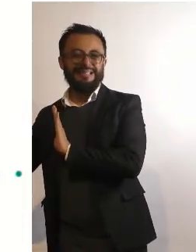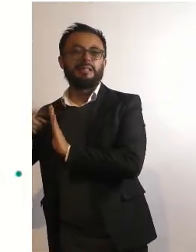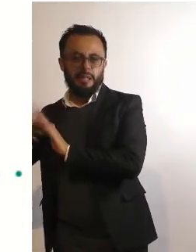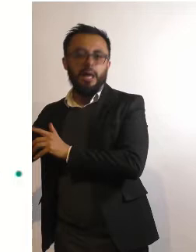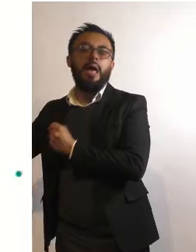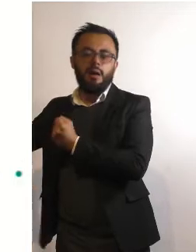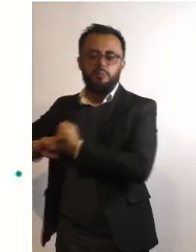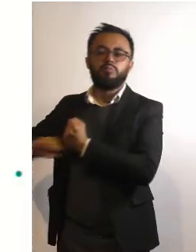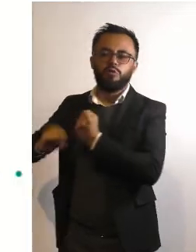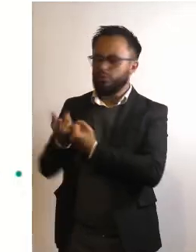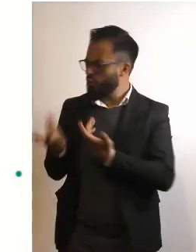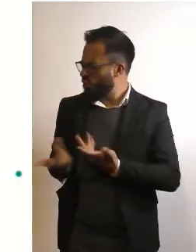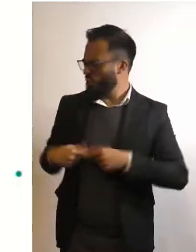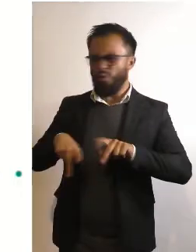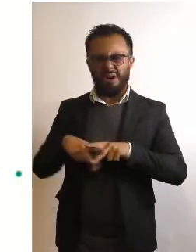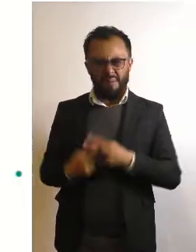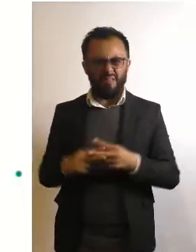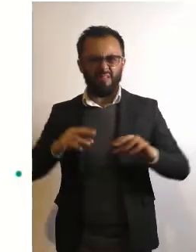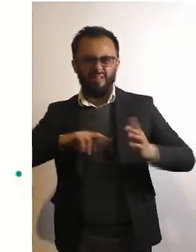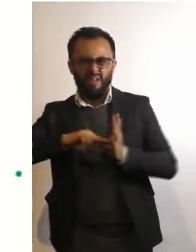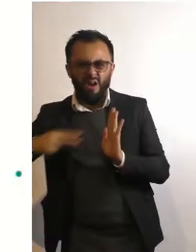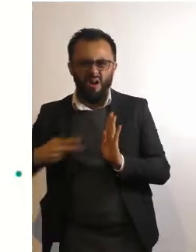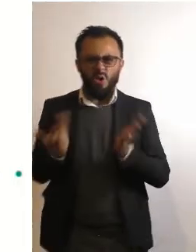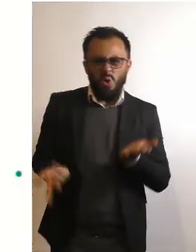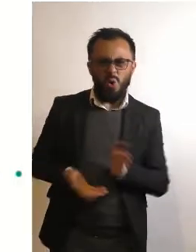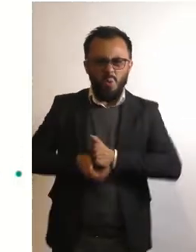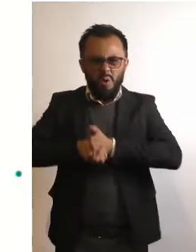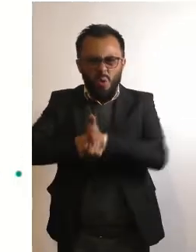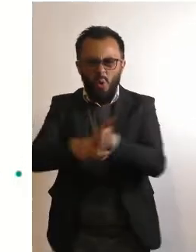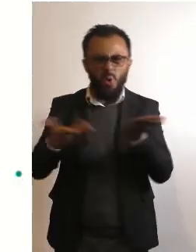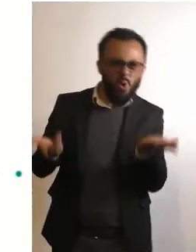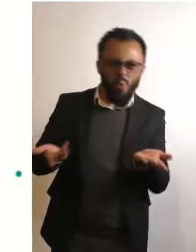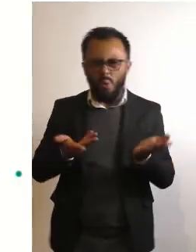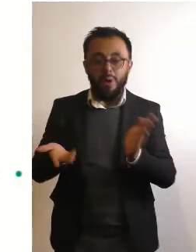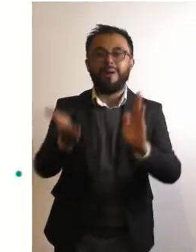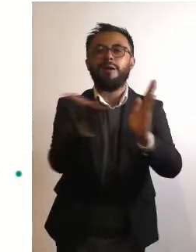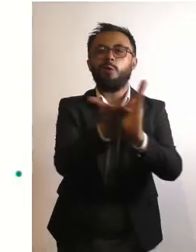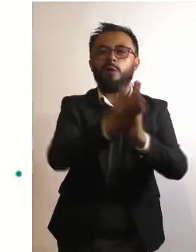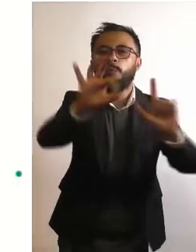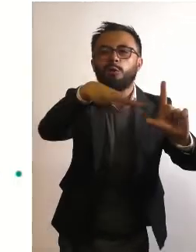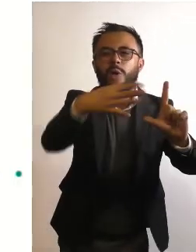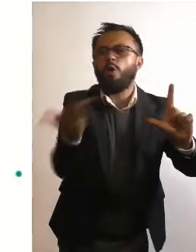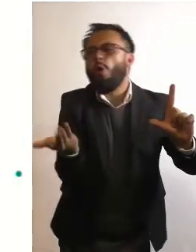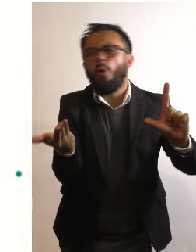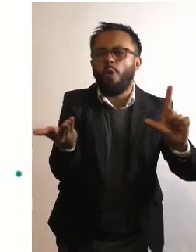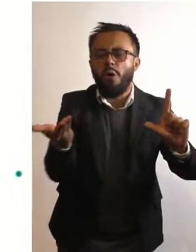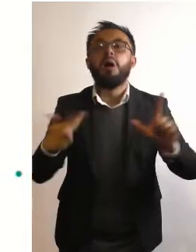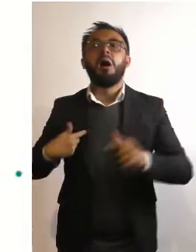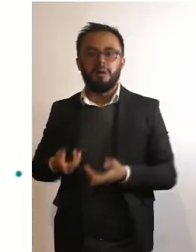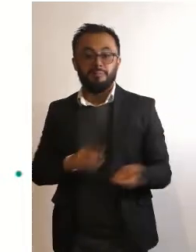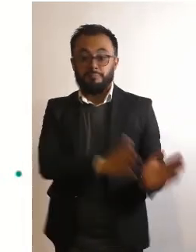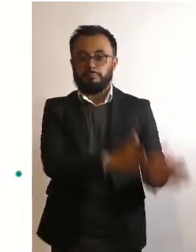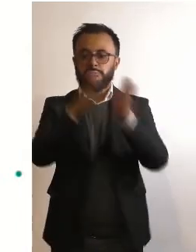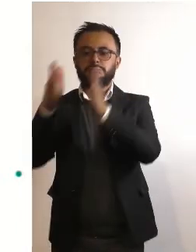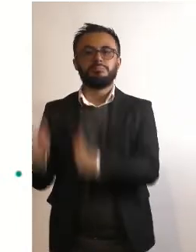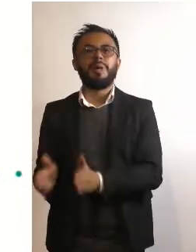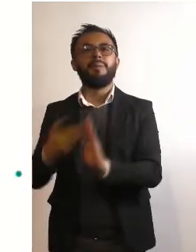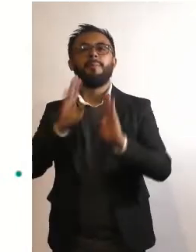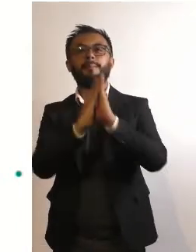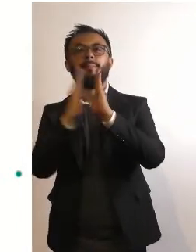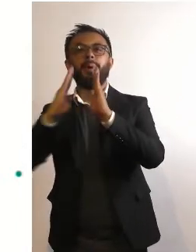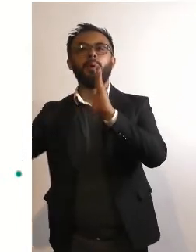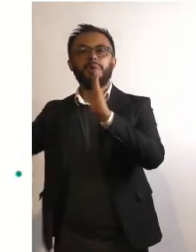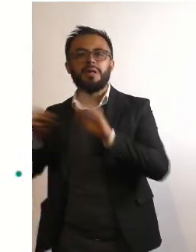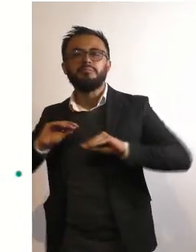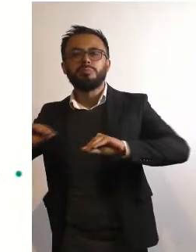tecnológicas y metodologías para trabajar en esa educación virtual. 24 cursos en biblioteca y 4 cursos en